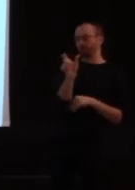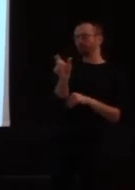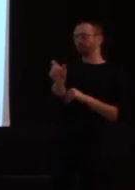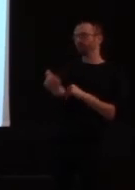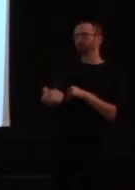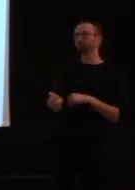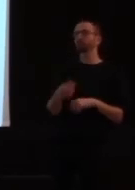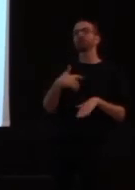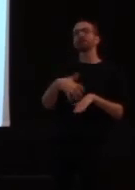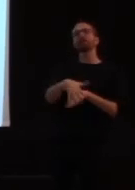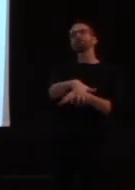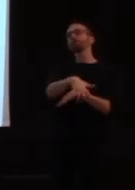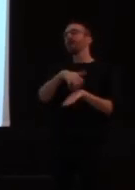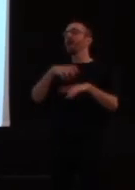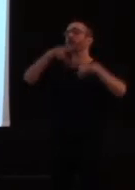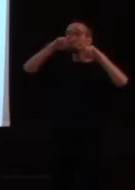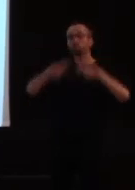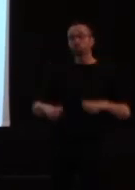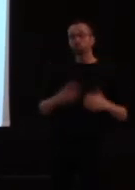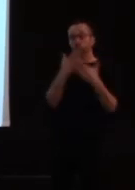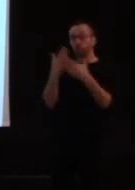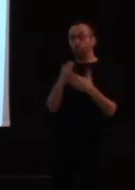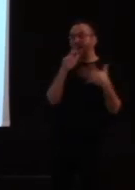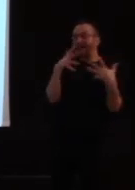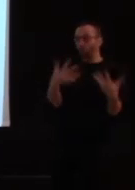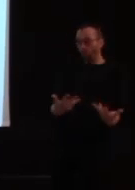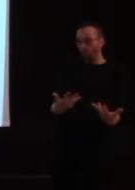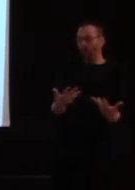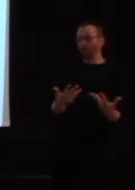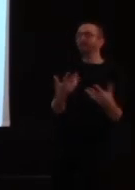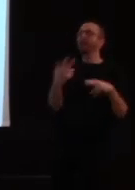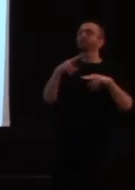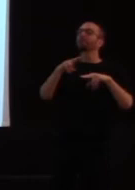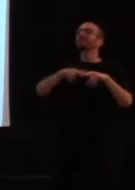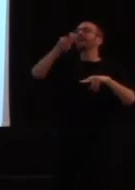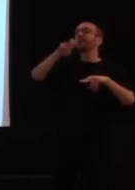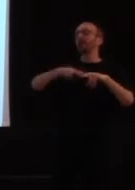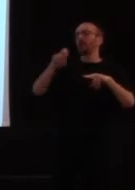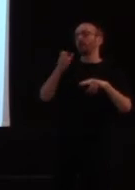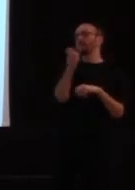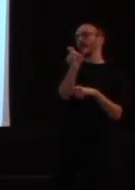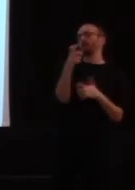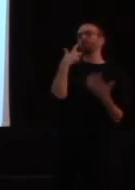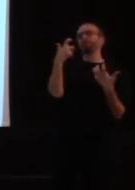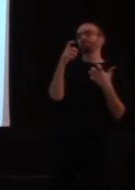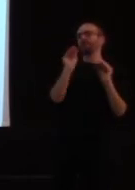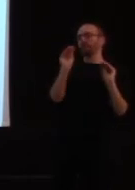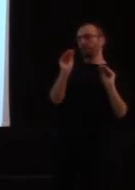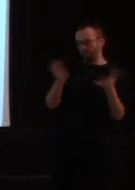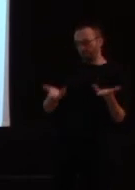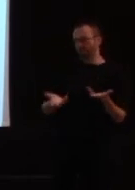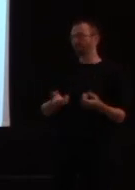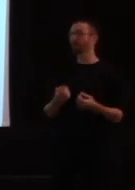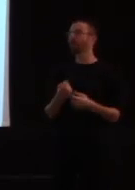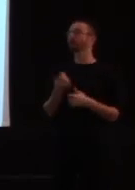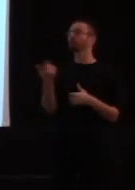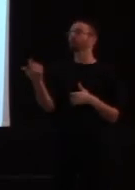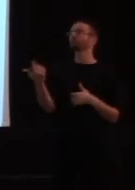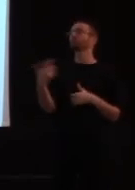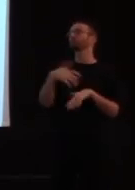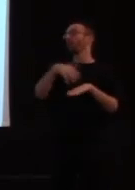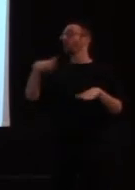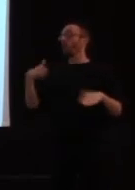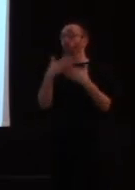la mayor parte de los estudios actuales, en negrita, están aquellas palabras, ¿no?, un poco más formales, ¿no? La mayor parte de los